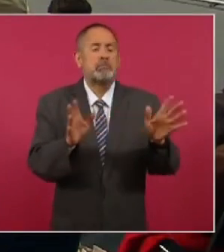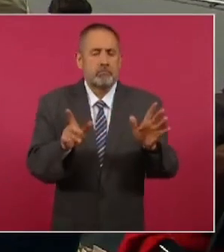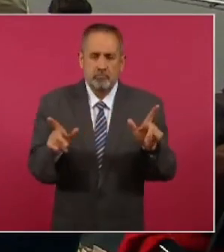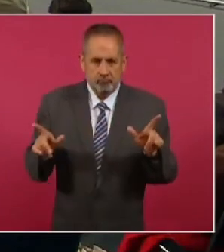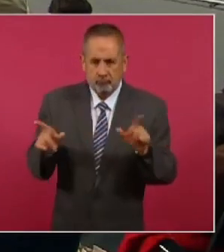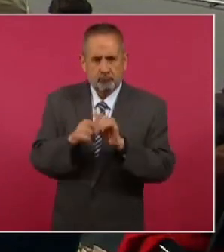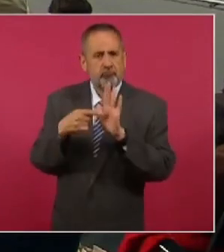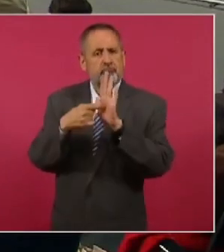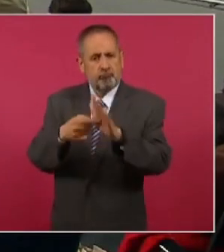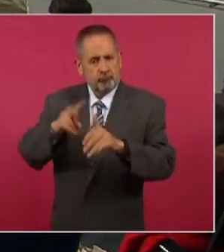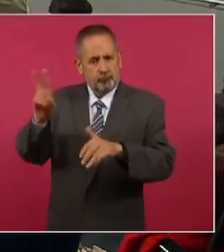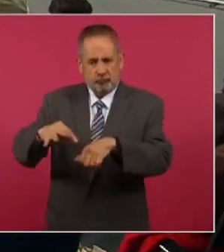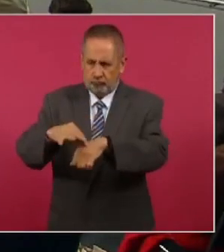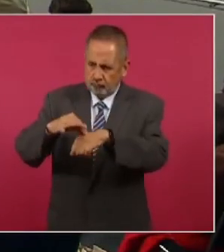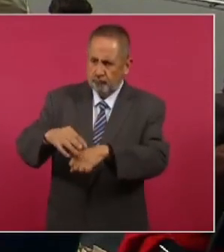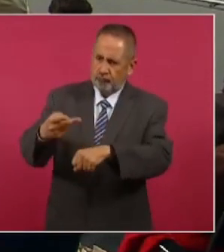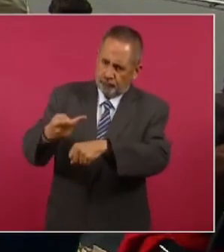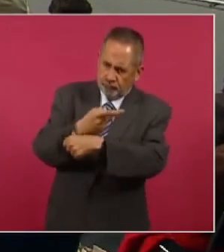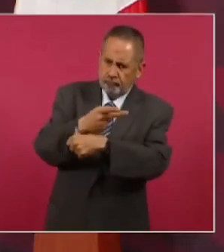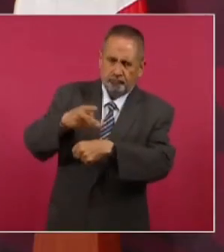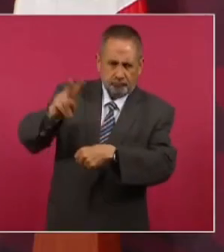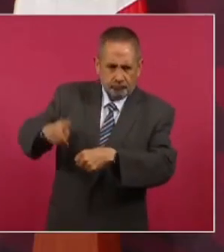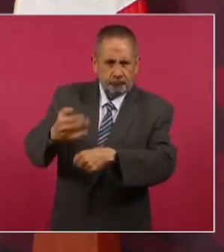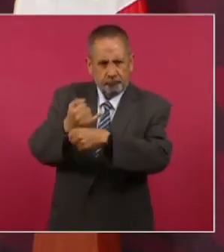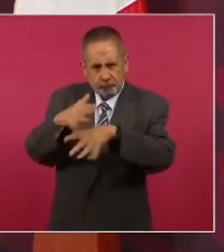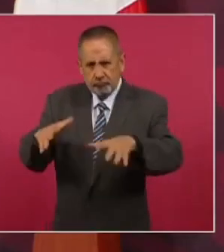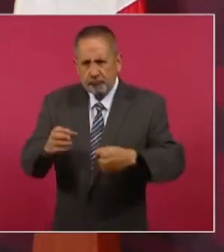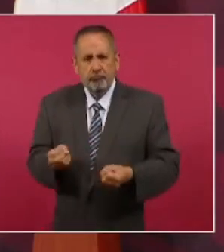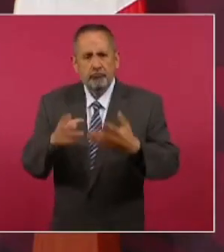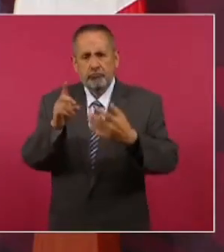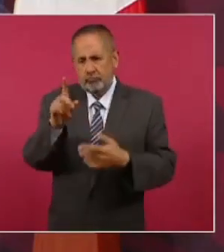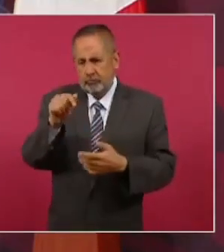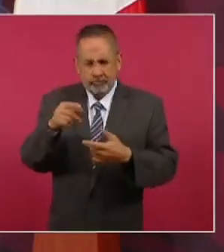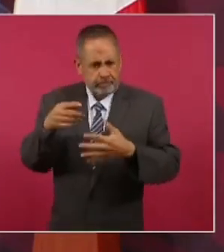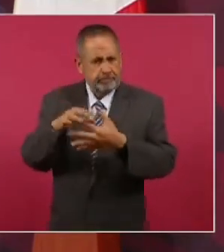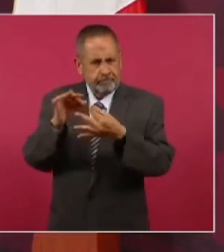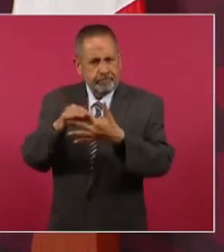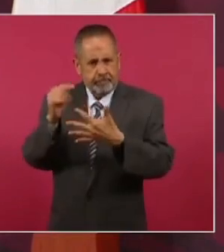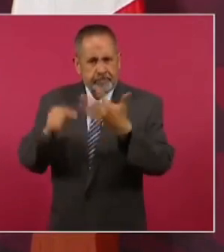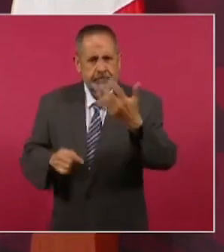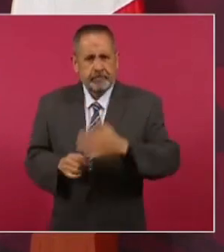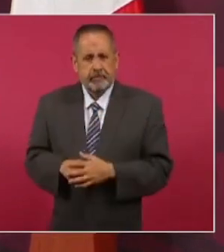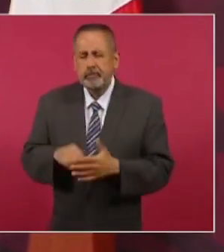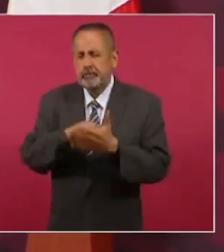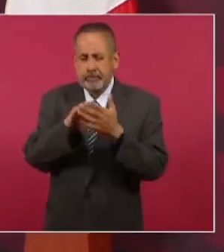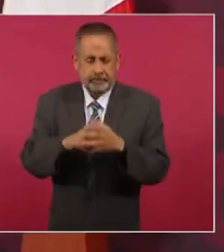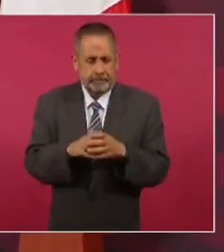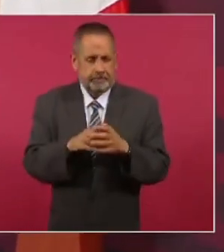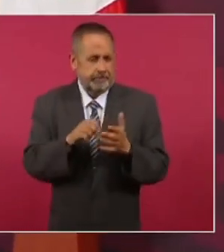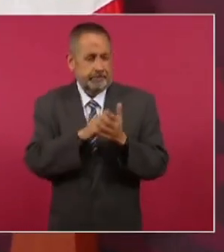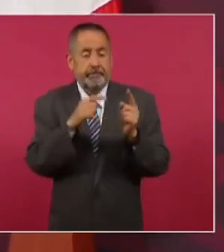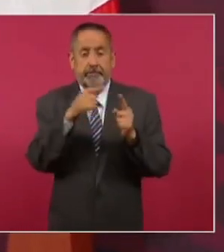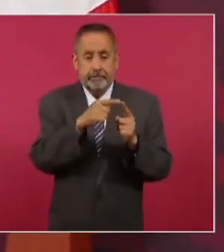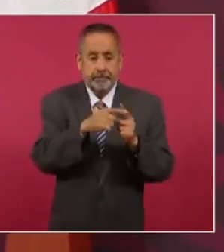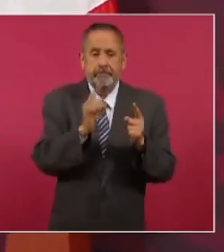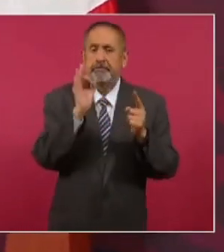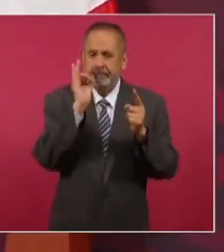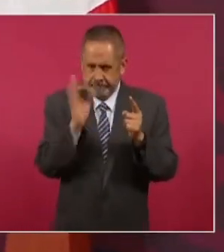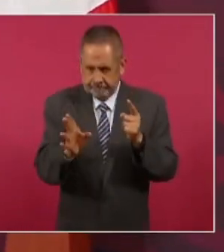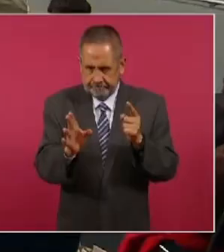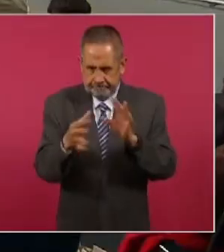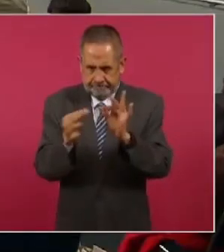que se dé a conocer la información los datos pero que diga este caso se resolvió así